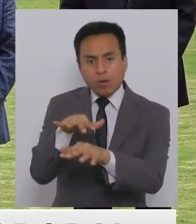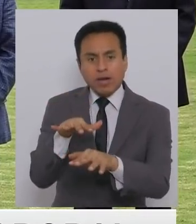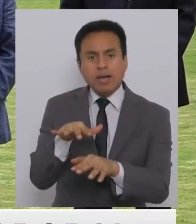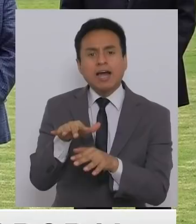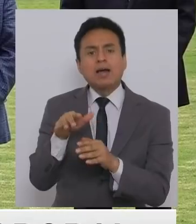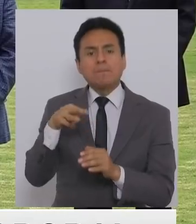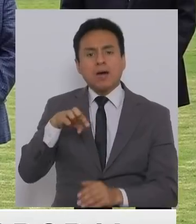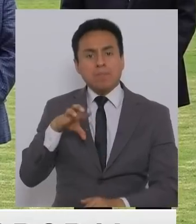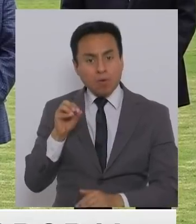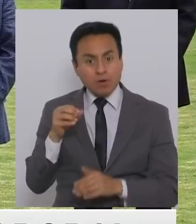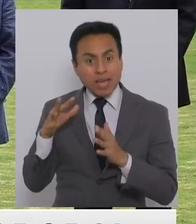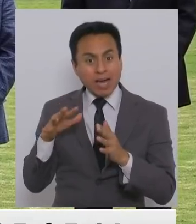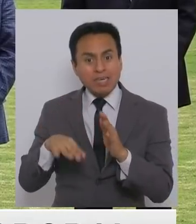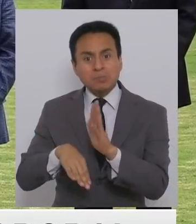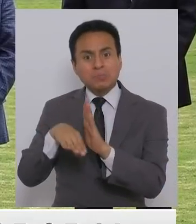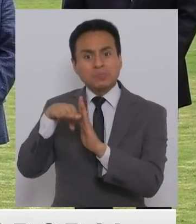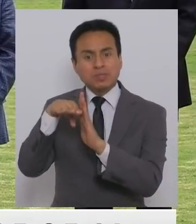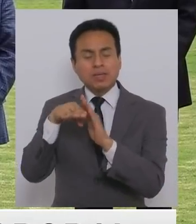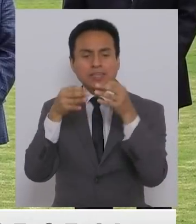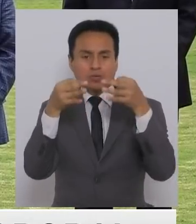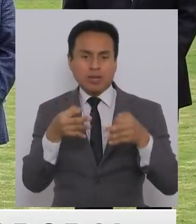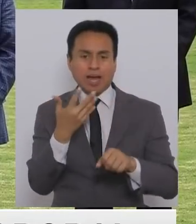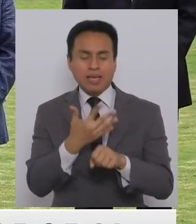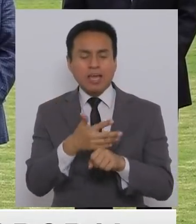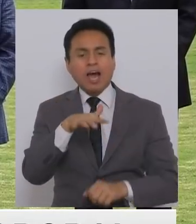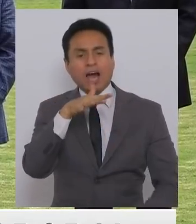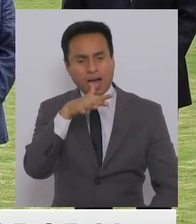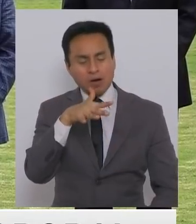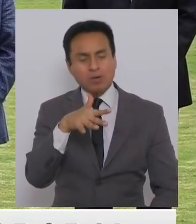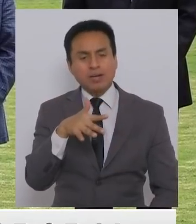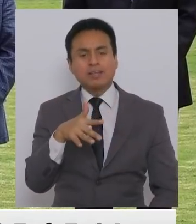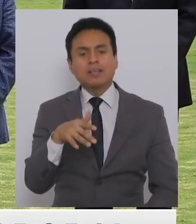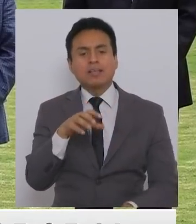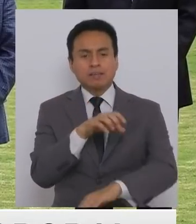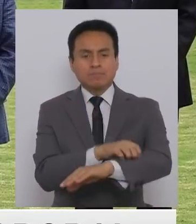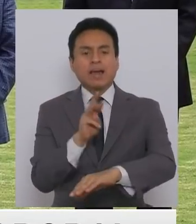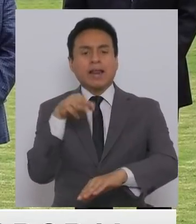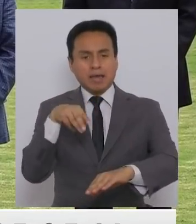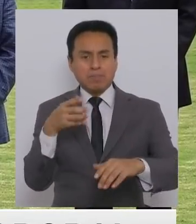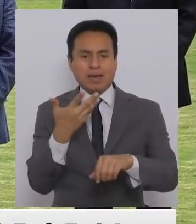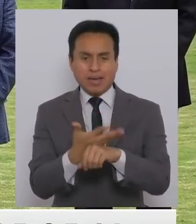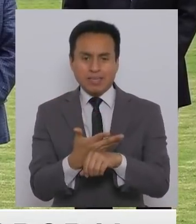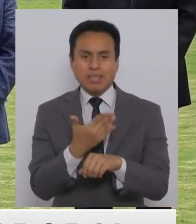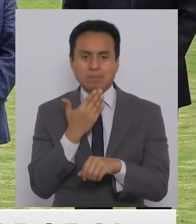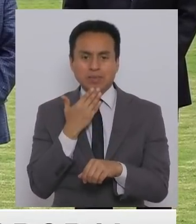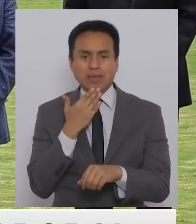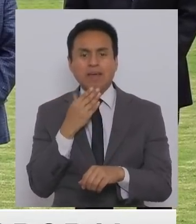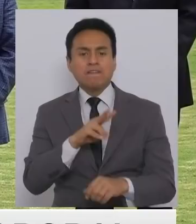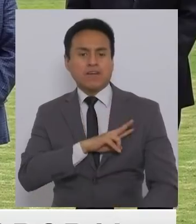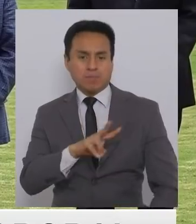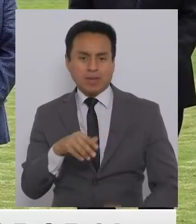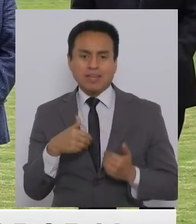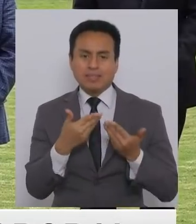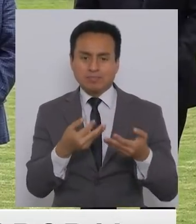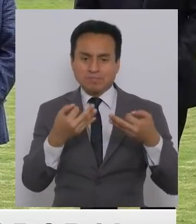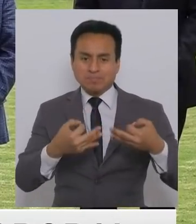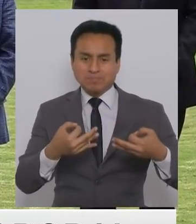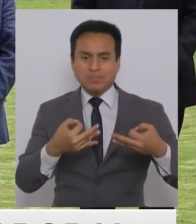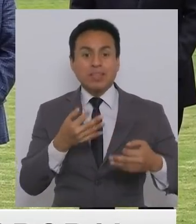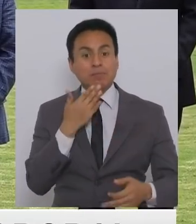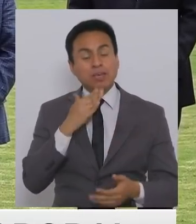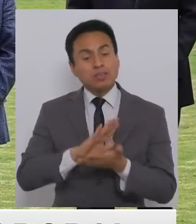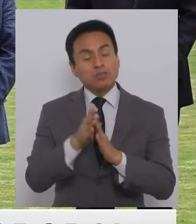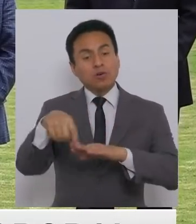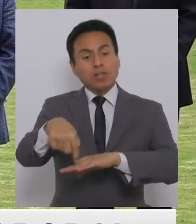Maipo, podemos asegurar el abastecimiento de agua para la región metropolitana y para la región de Valparaíso, y de hecho para todas